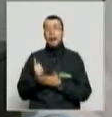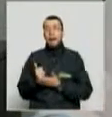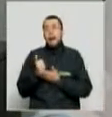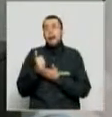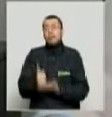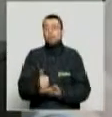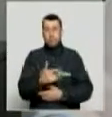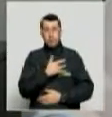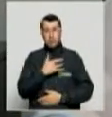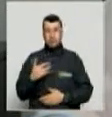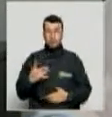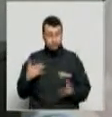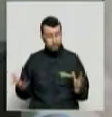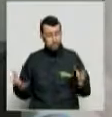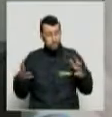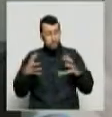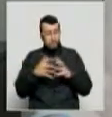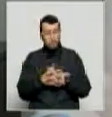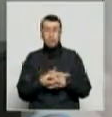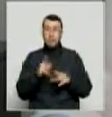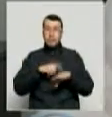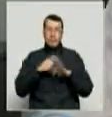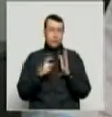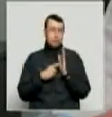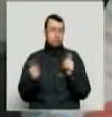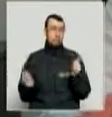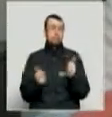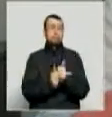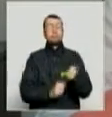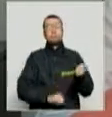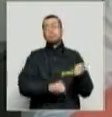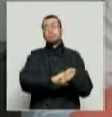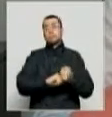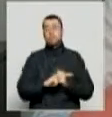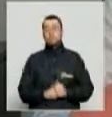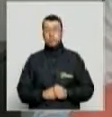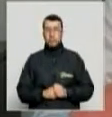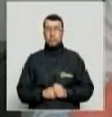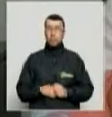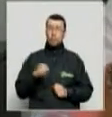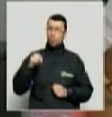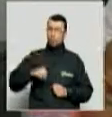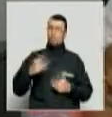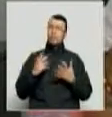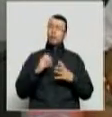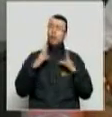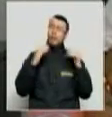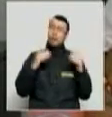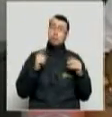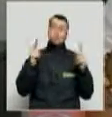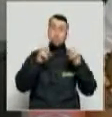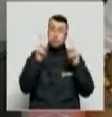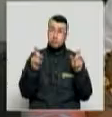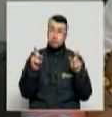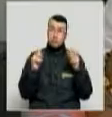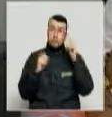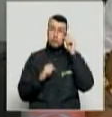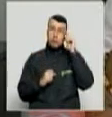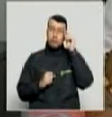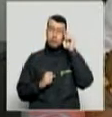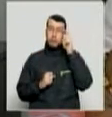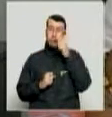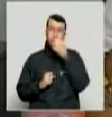terapéuticas complementarias. Y hoy yo quiero hablar con ustedes de un tema